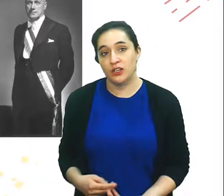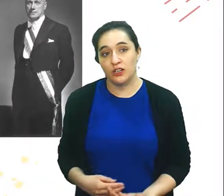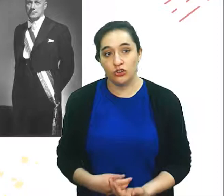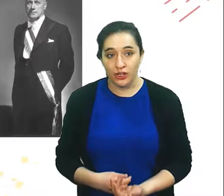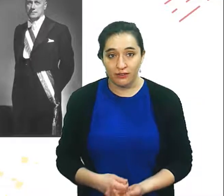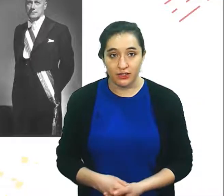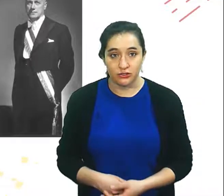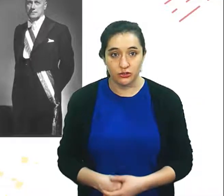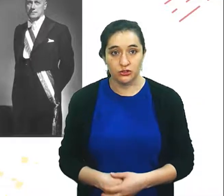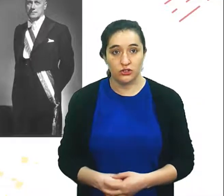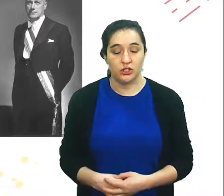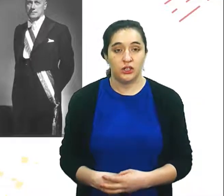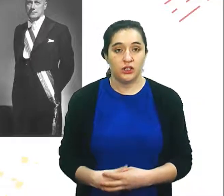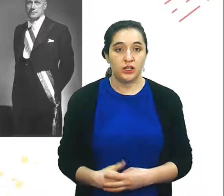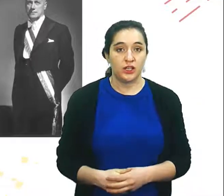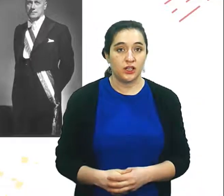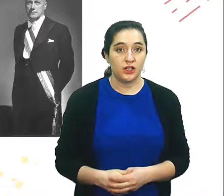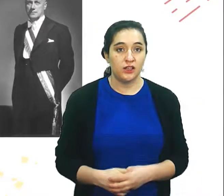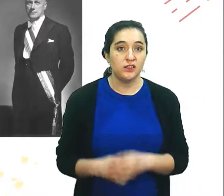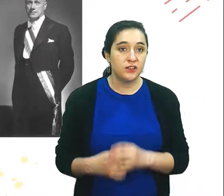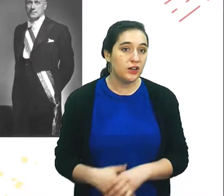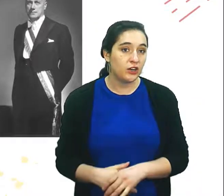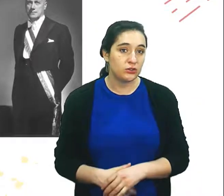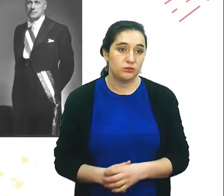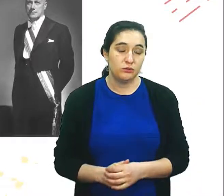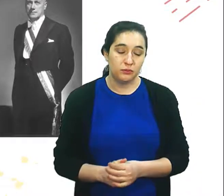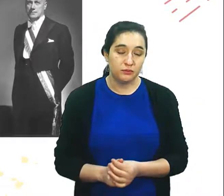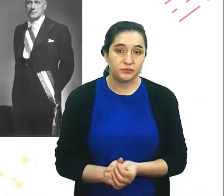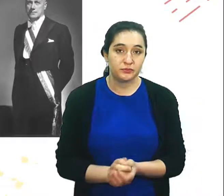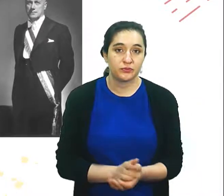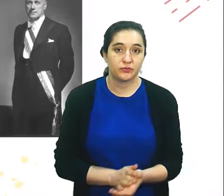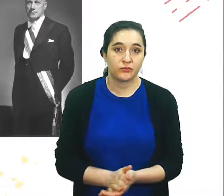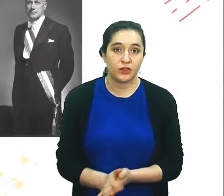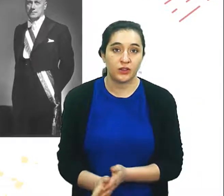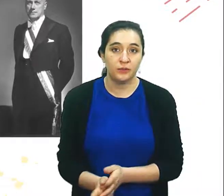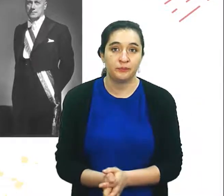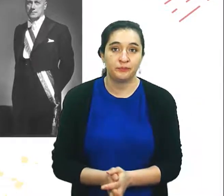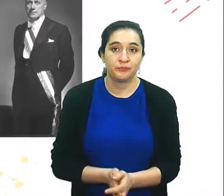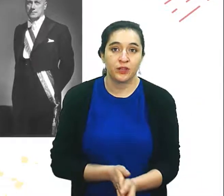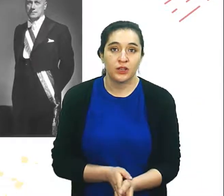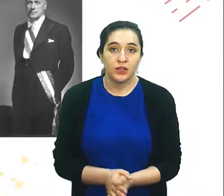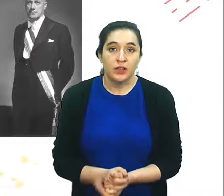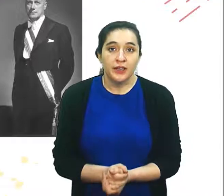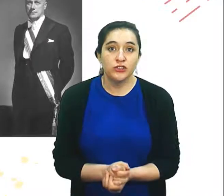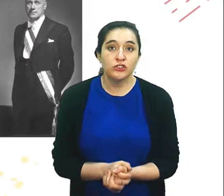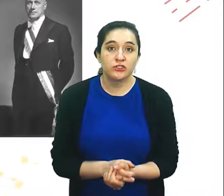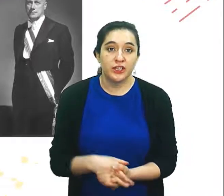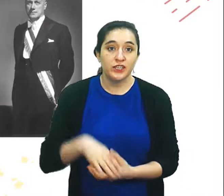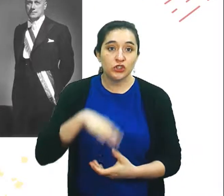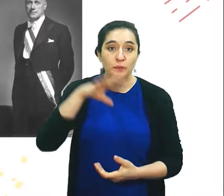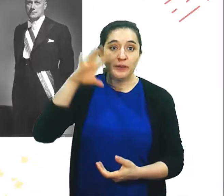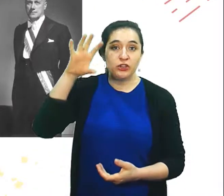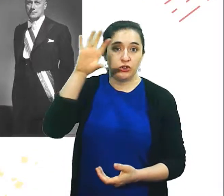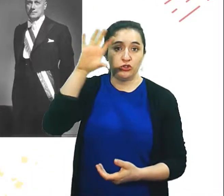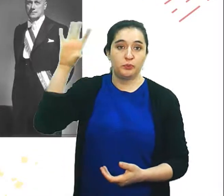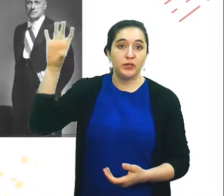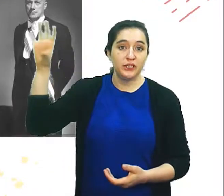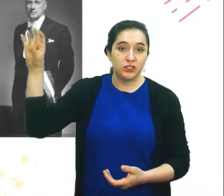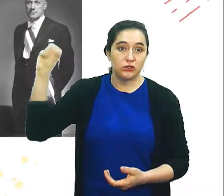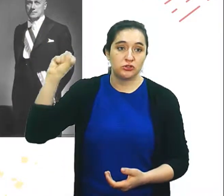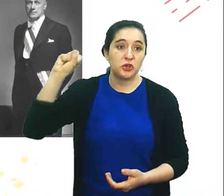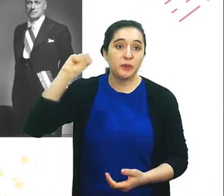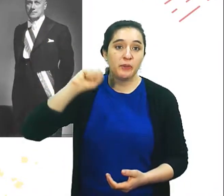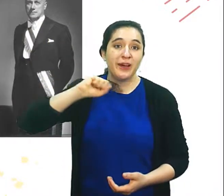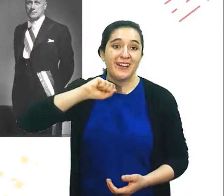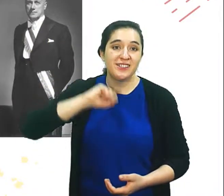lo que estoy hablando. Y detenernos, ¿ya? Entonces, estos periodos